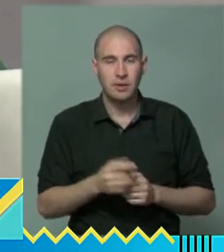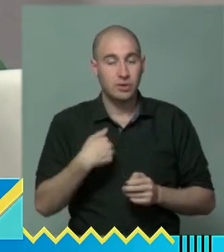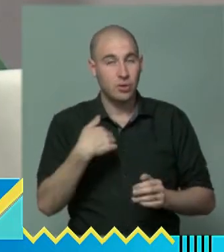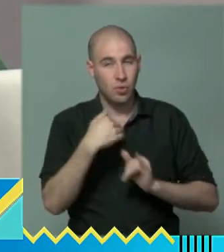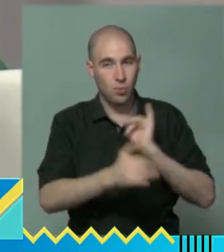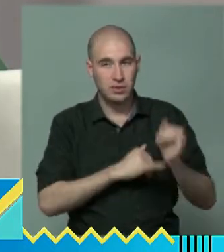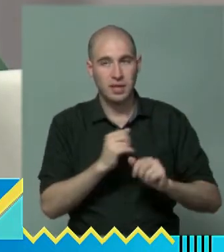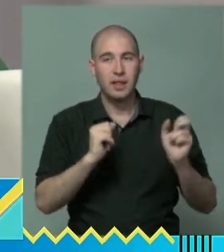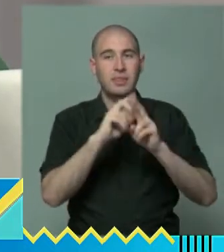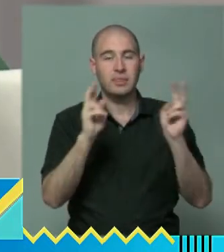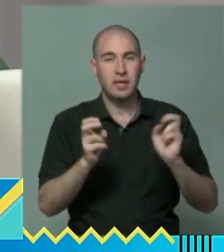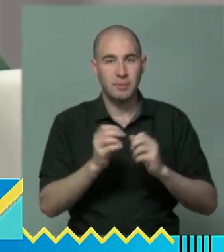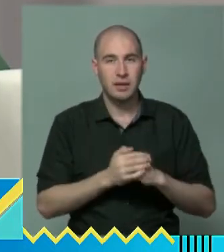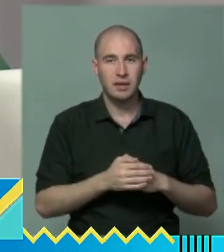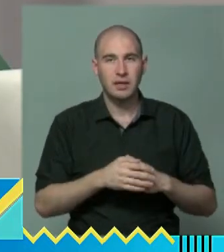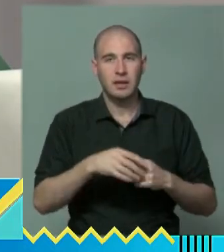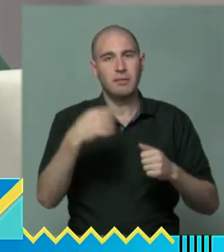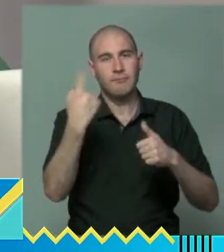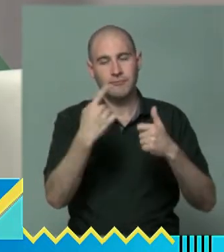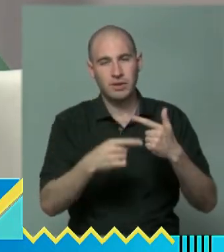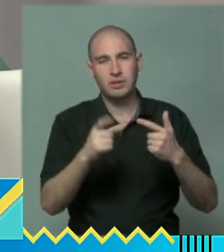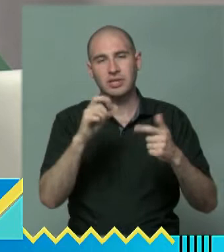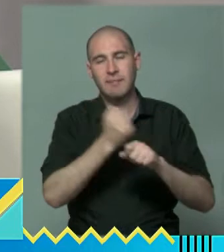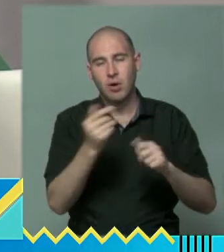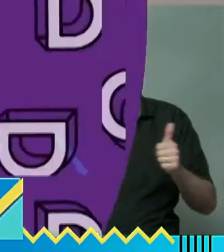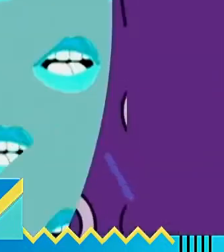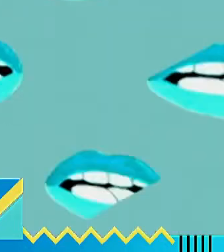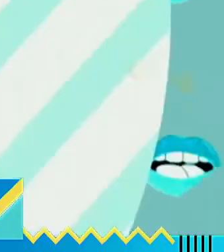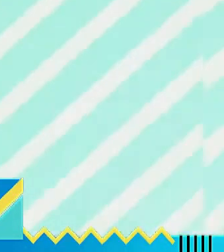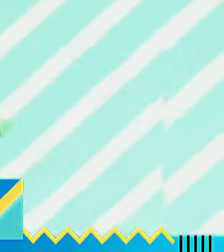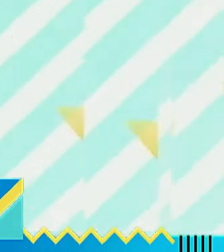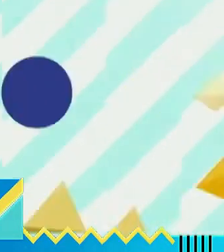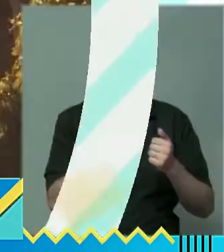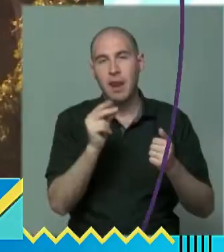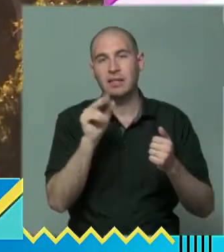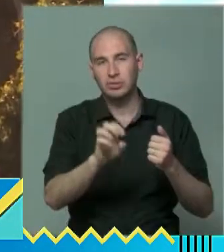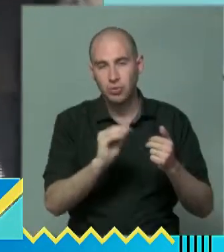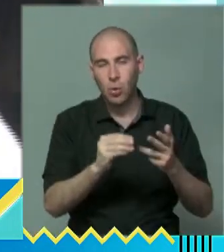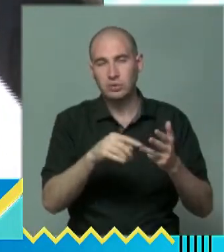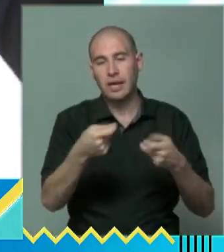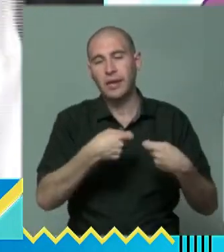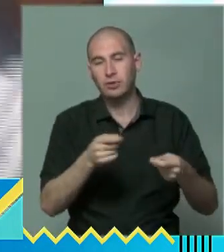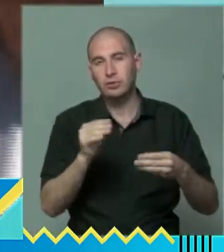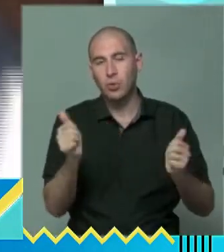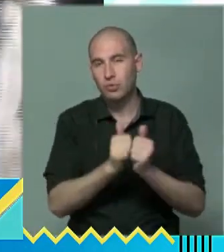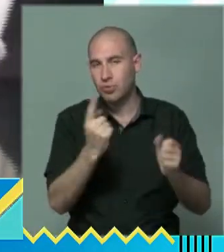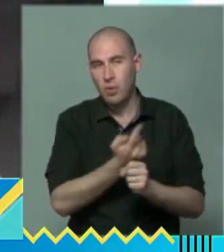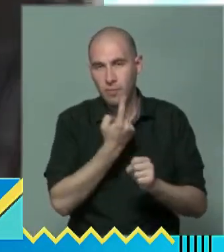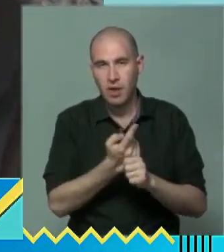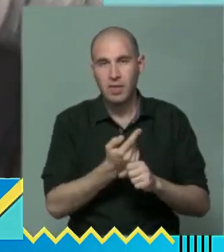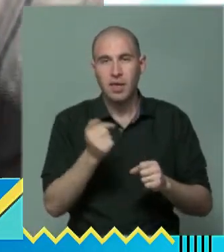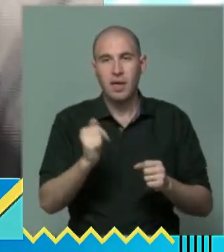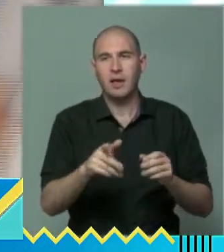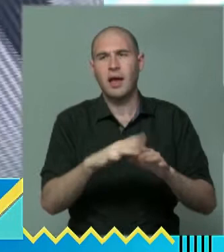comentaba, todo lo que tiene que ver con exacciones, cohechos, enriquecimiento ilícito, negociaciones incompatibles, que lo vamos a bajar